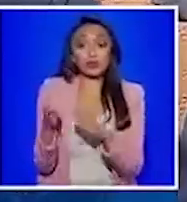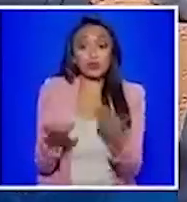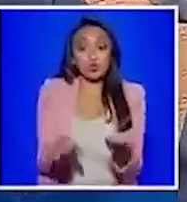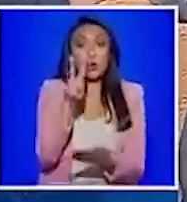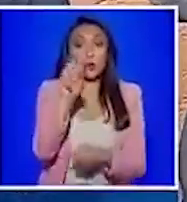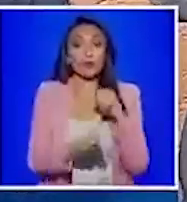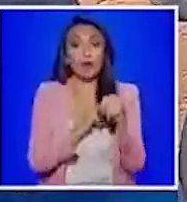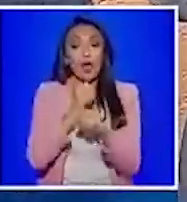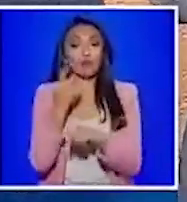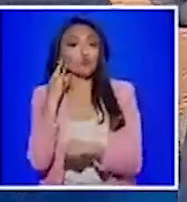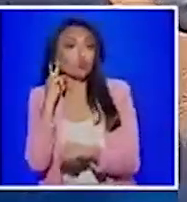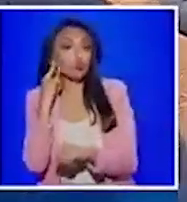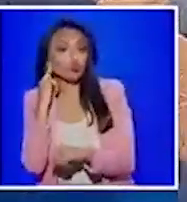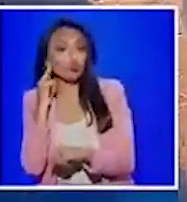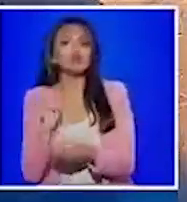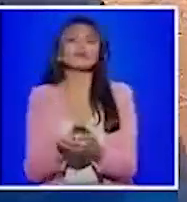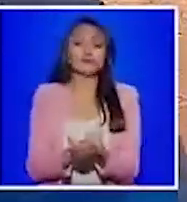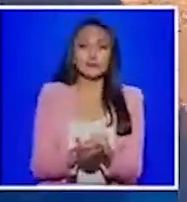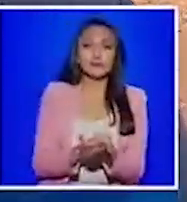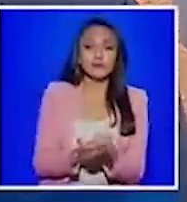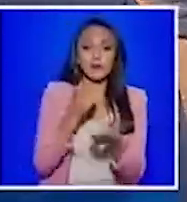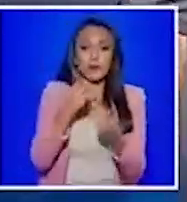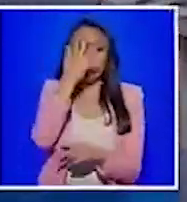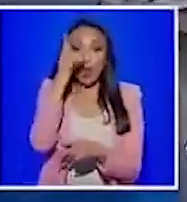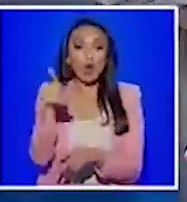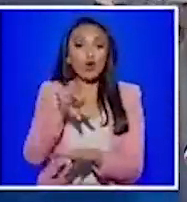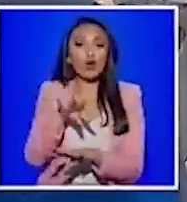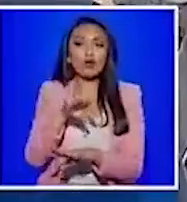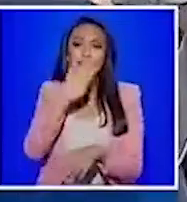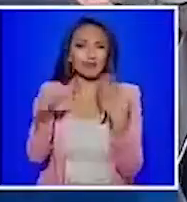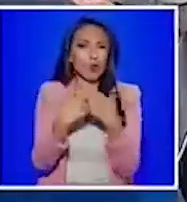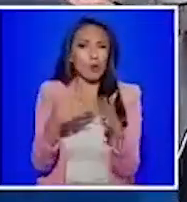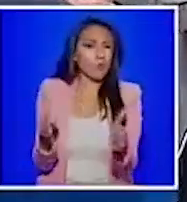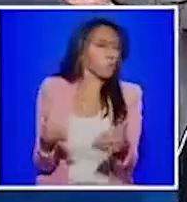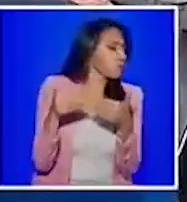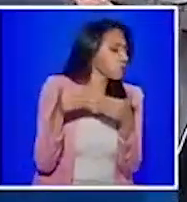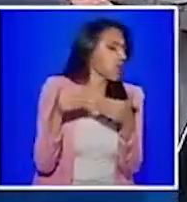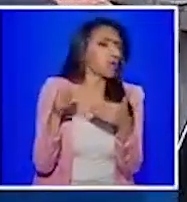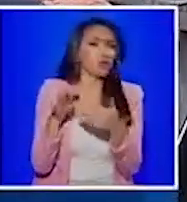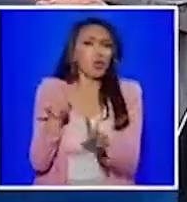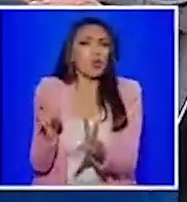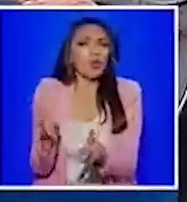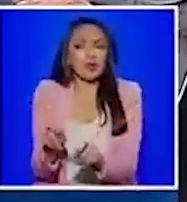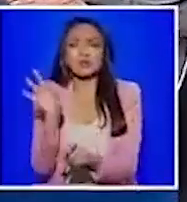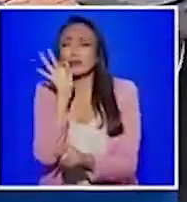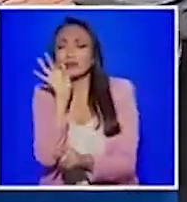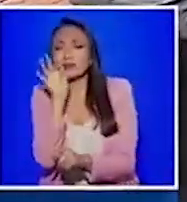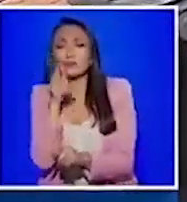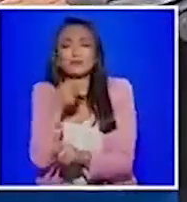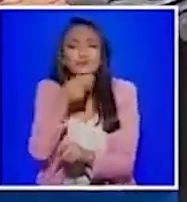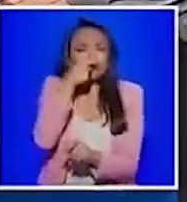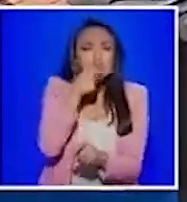palabra asesinaron una niña de 20 años sí porque todo el tema de la delincuencia lo que es un mando ga